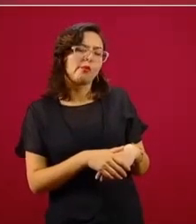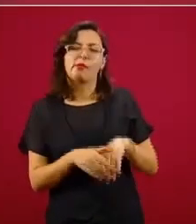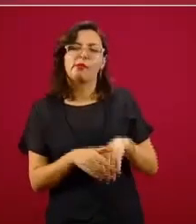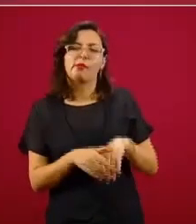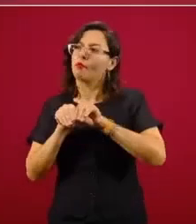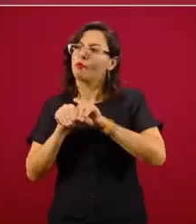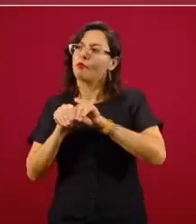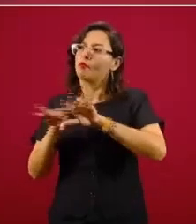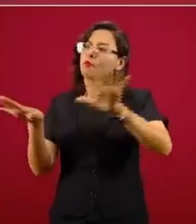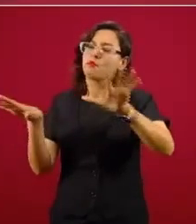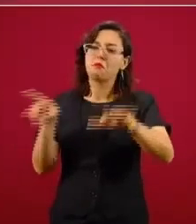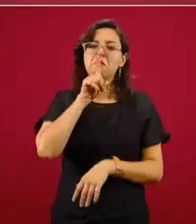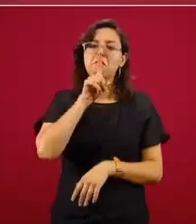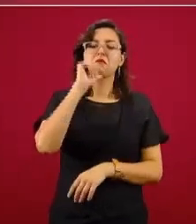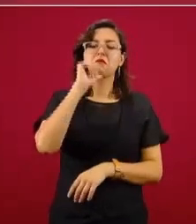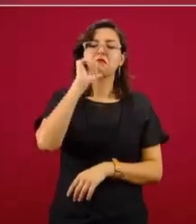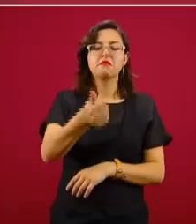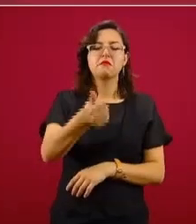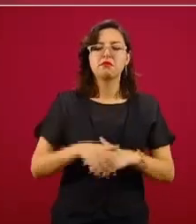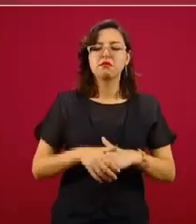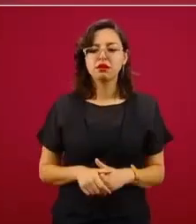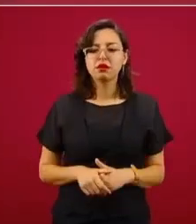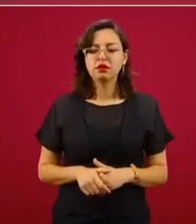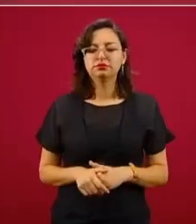no había ni siquiera